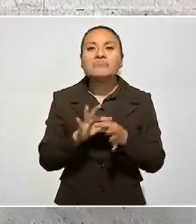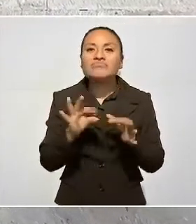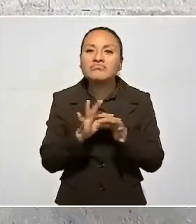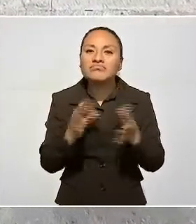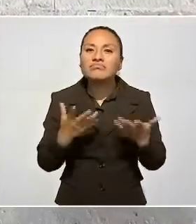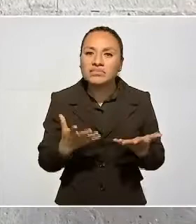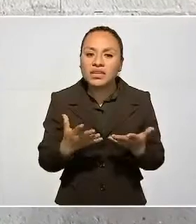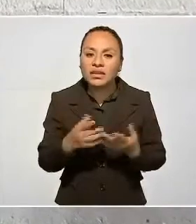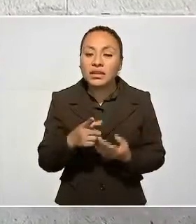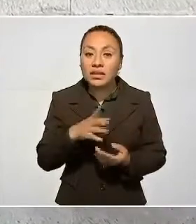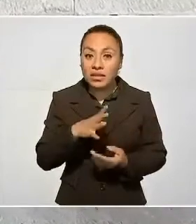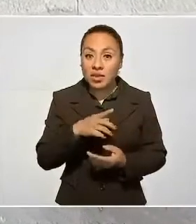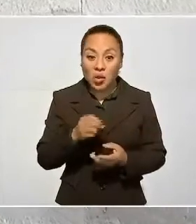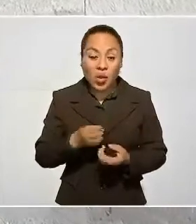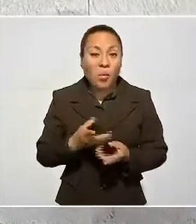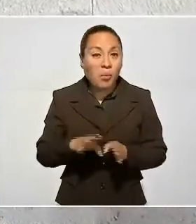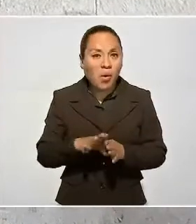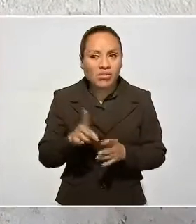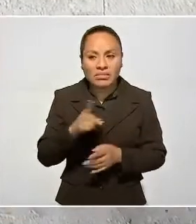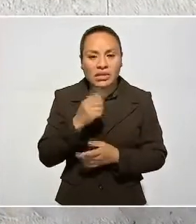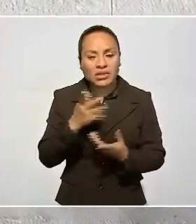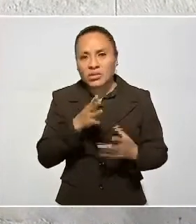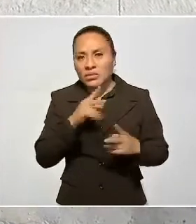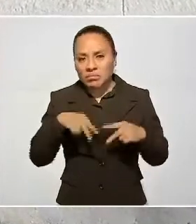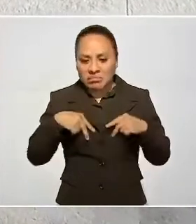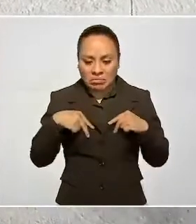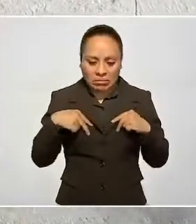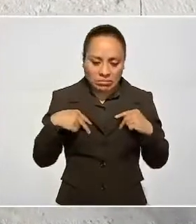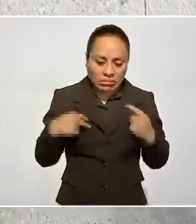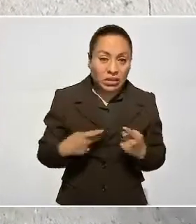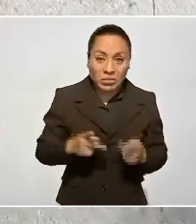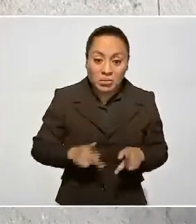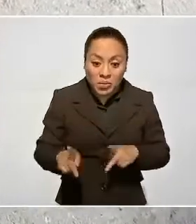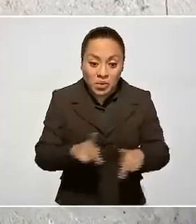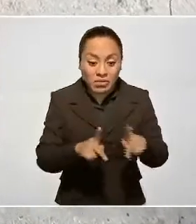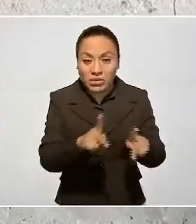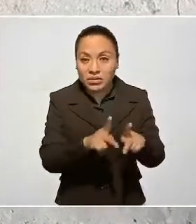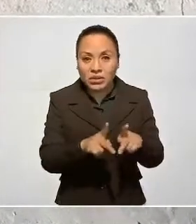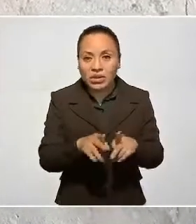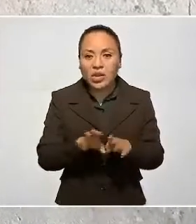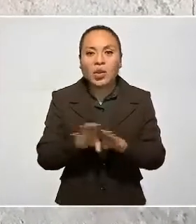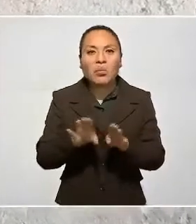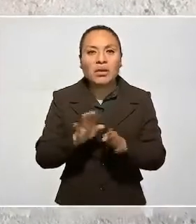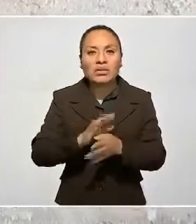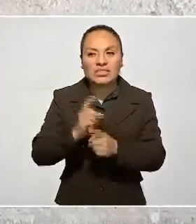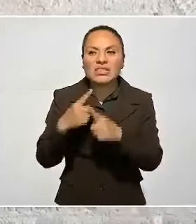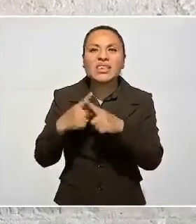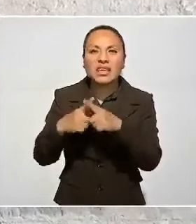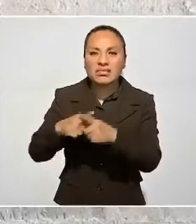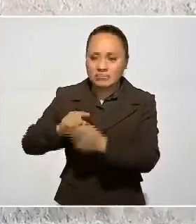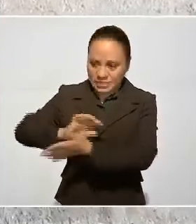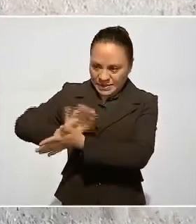adversidad desalienta solamente a los pueblos despreciables, y el nuestro, señor